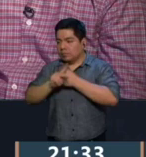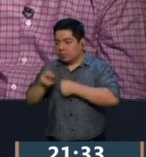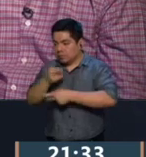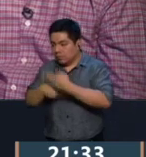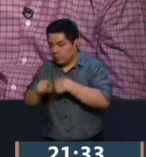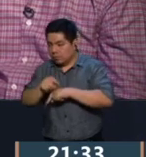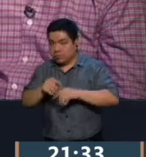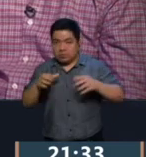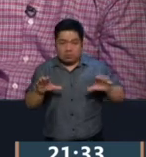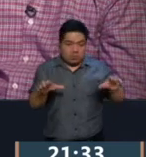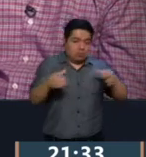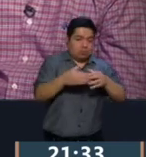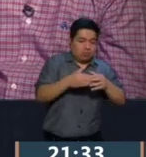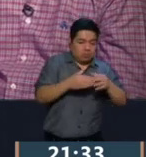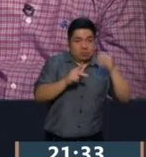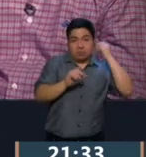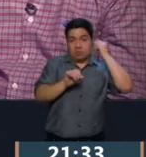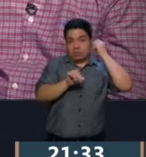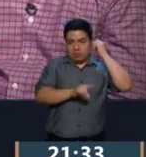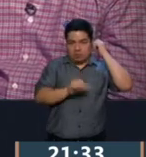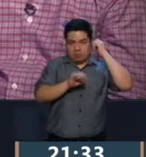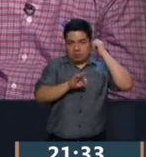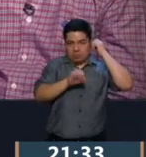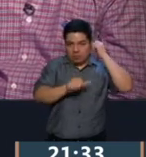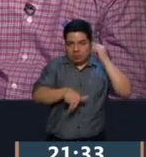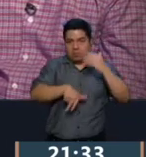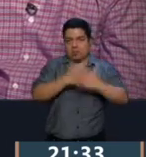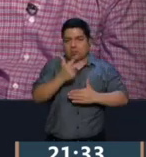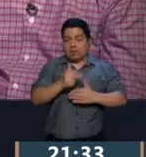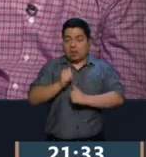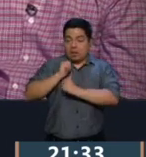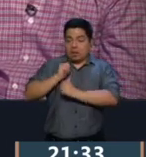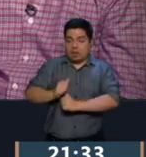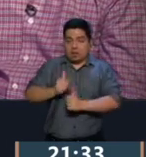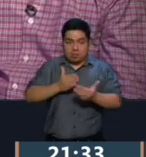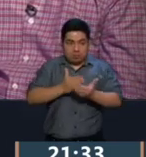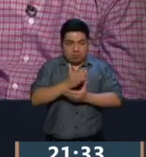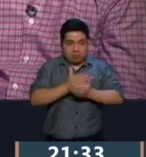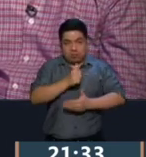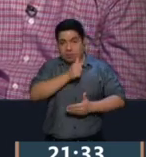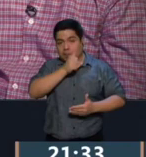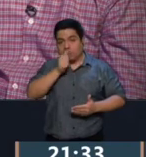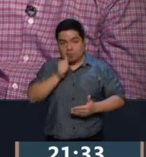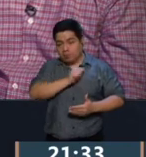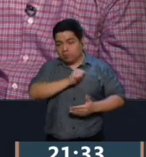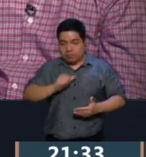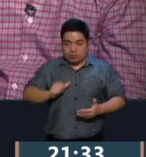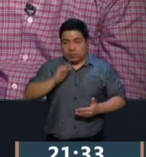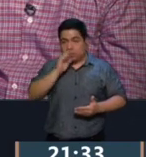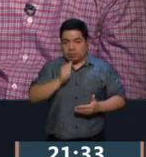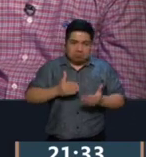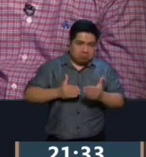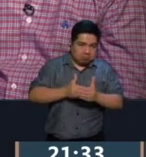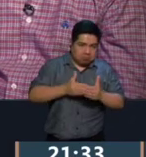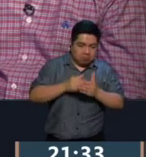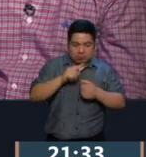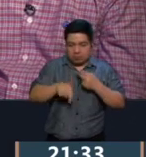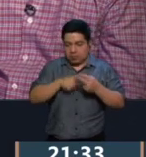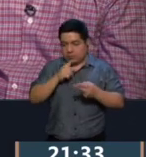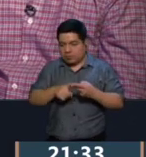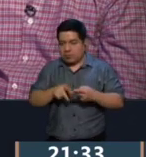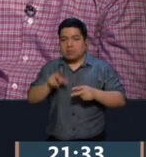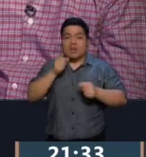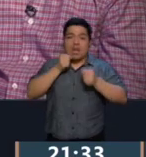a cerrar el pozo Alfonso XIII, no dejaron pasar a las autoridades de la alcaldía Álvaro Obregón, no dejaron pasar a los